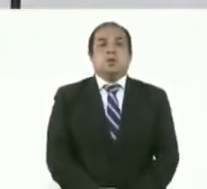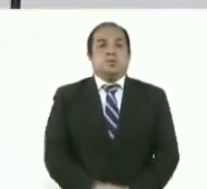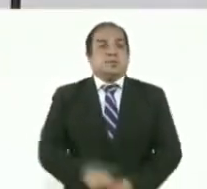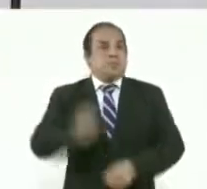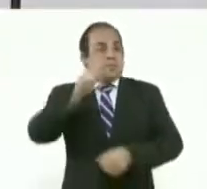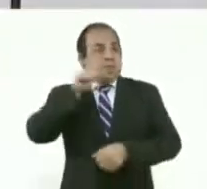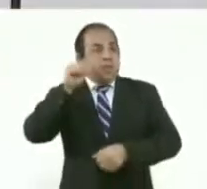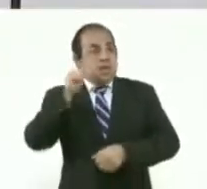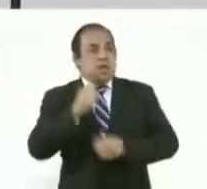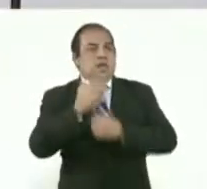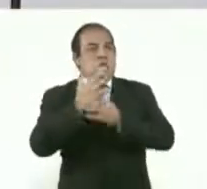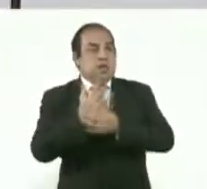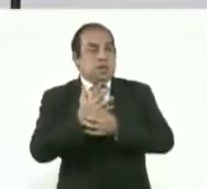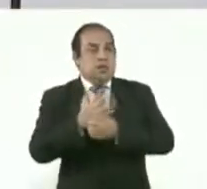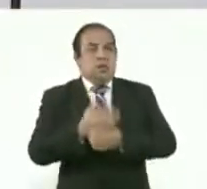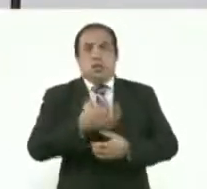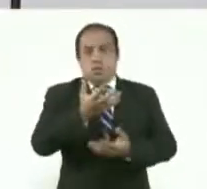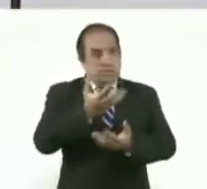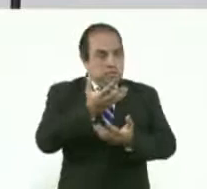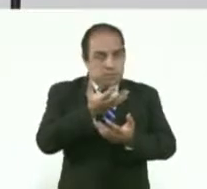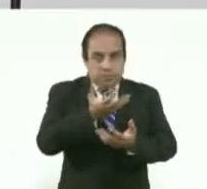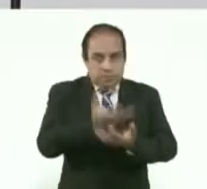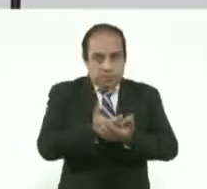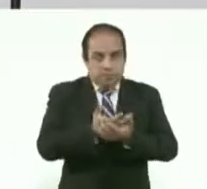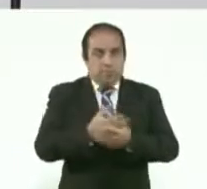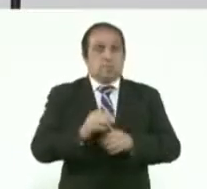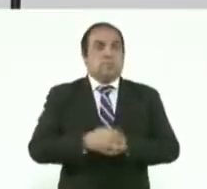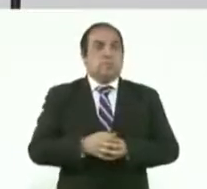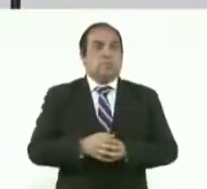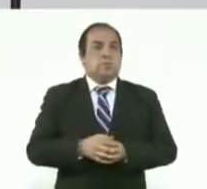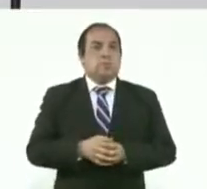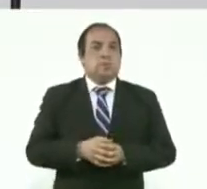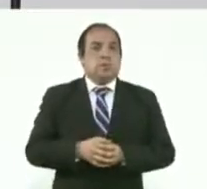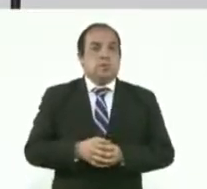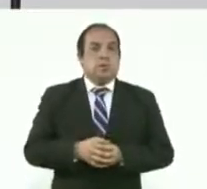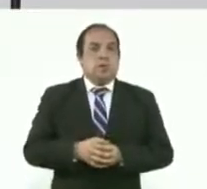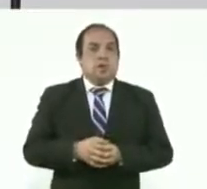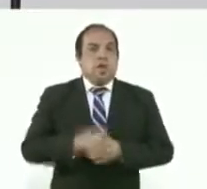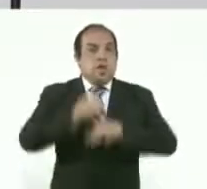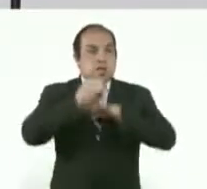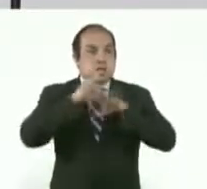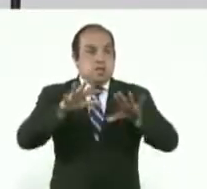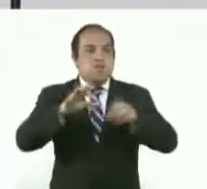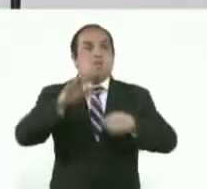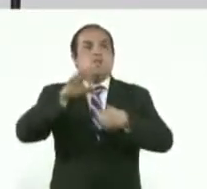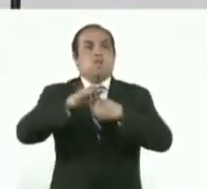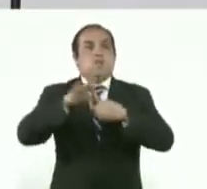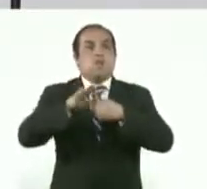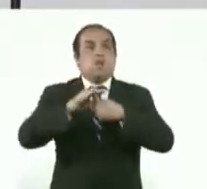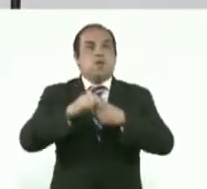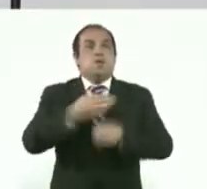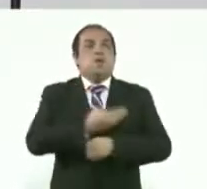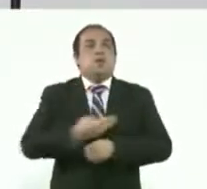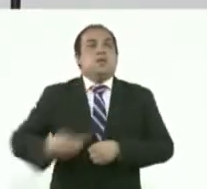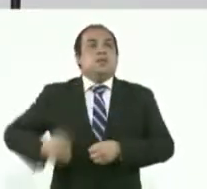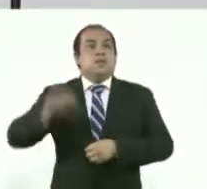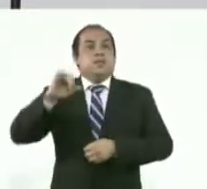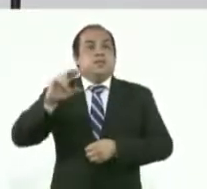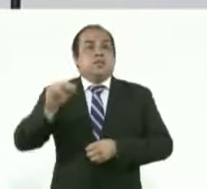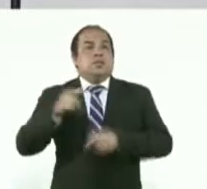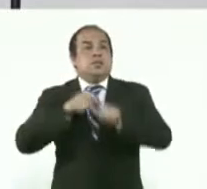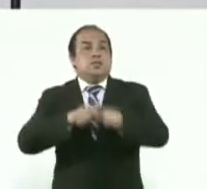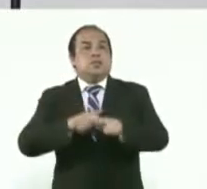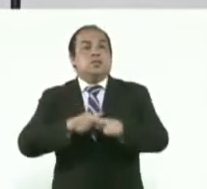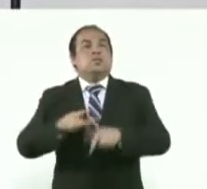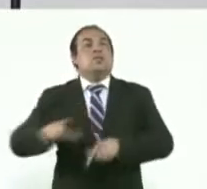usted comentaba que no iban a descansar en promover la revocación de mandato. La pregunta específica, ¿cómo lo van a hacer, doctora, sin violar